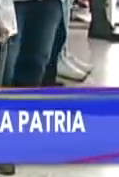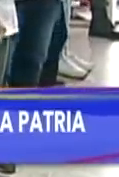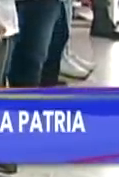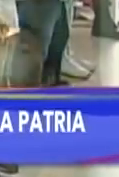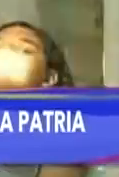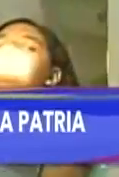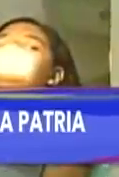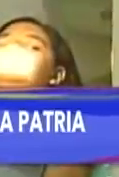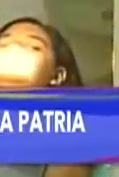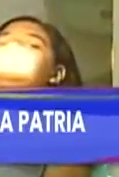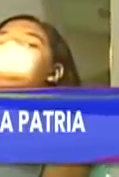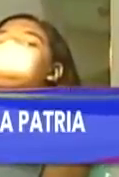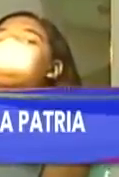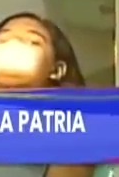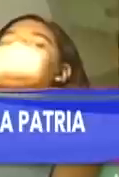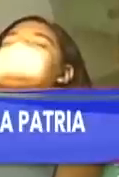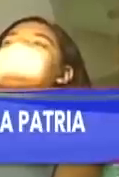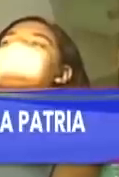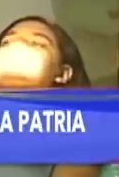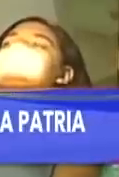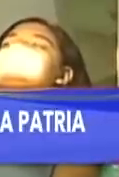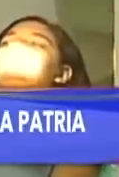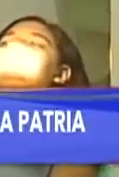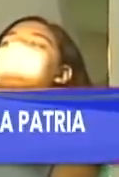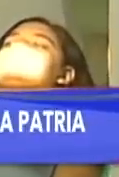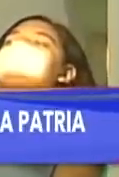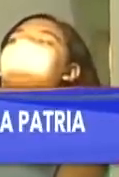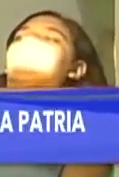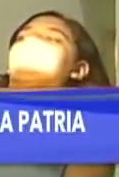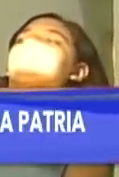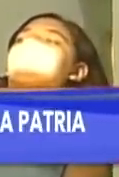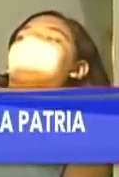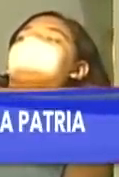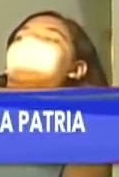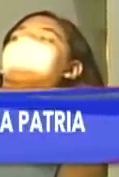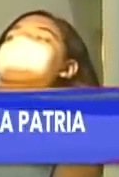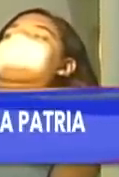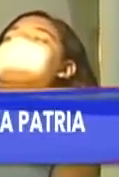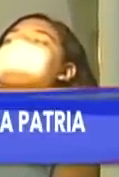es Erimar Vera, odontólogo del Hospital Tipo 1, doctor José